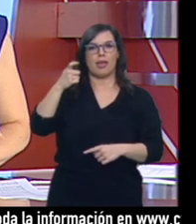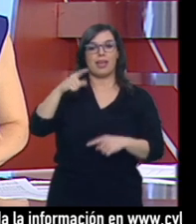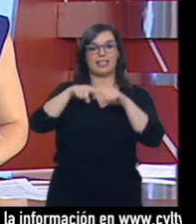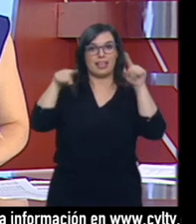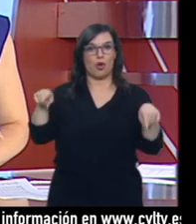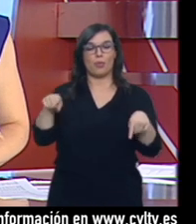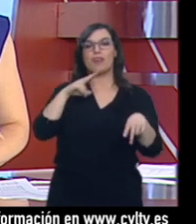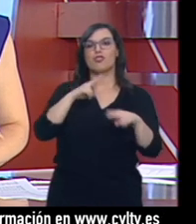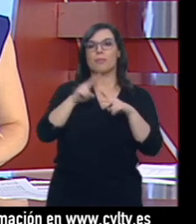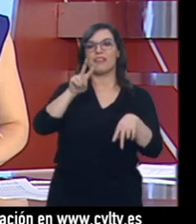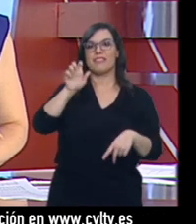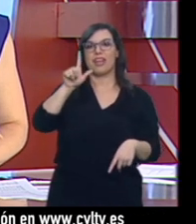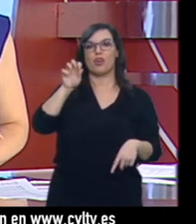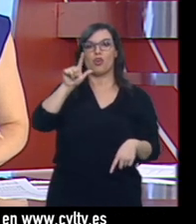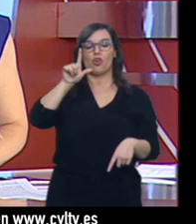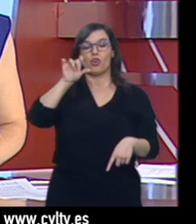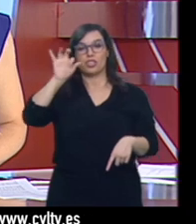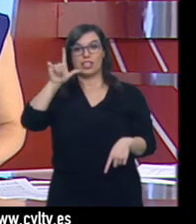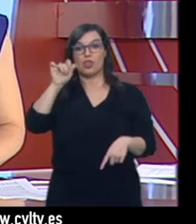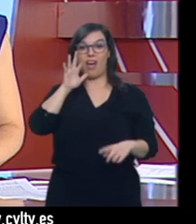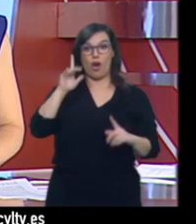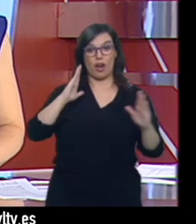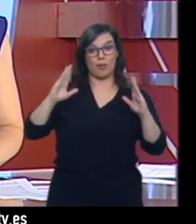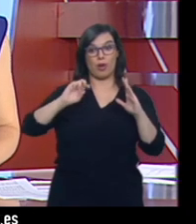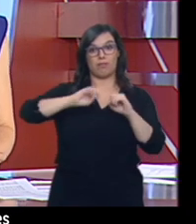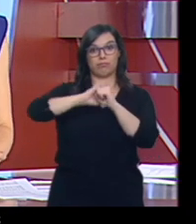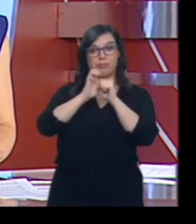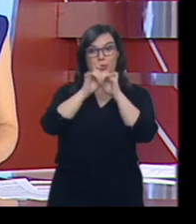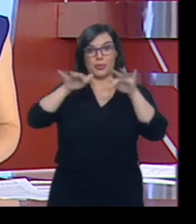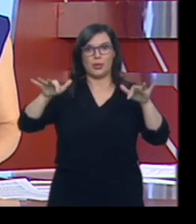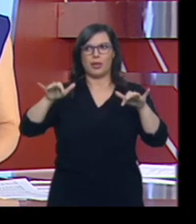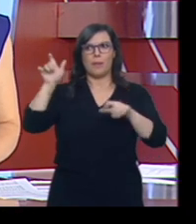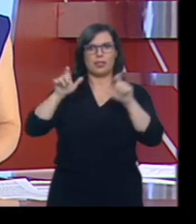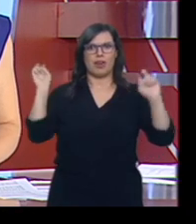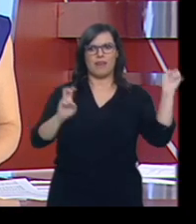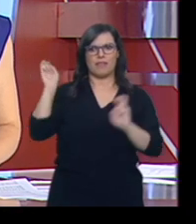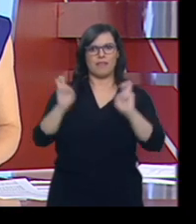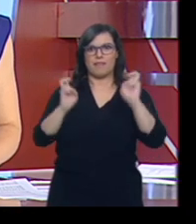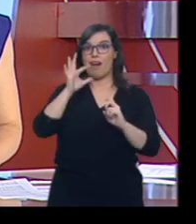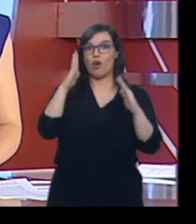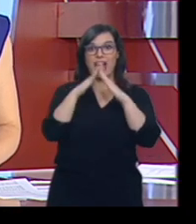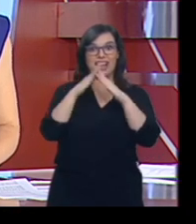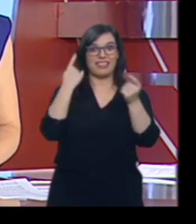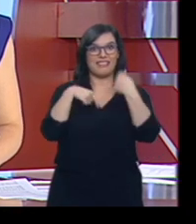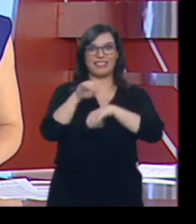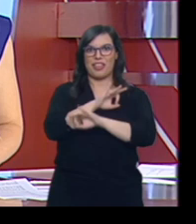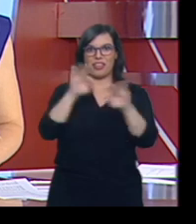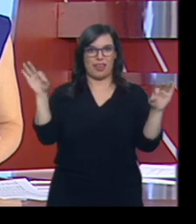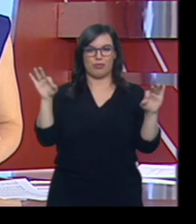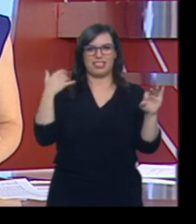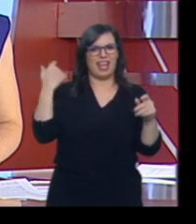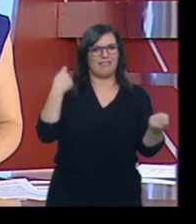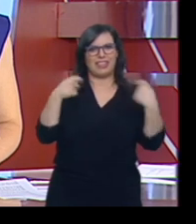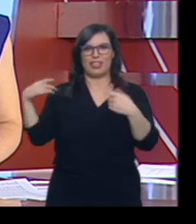aumentado considerablemente en esta segunda ola. Presumen de que ahora mismo ya no hay ninguna casa en venta en esta pequeña localidad.